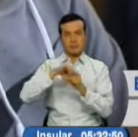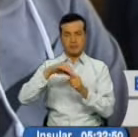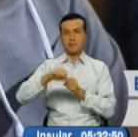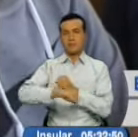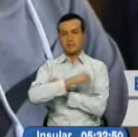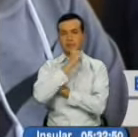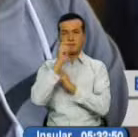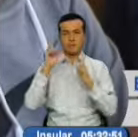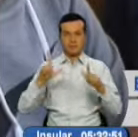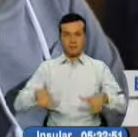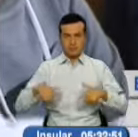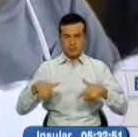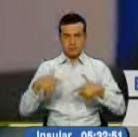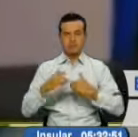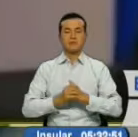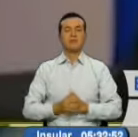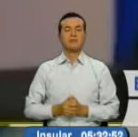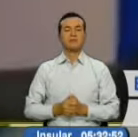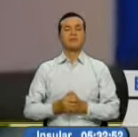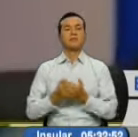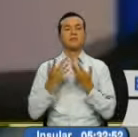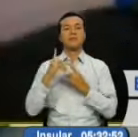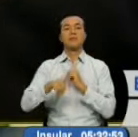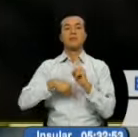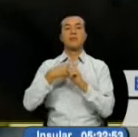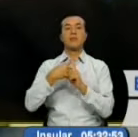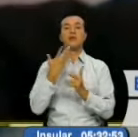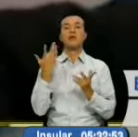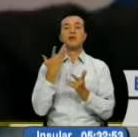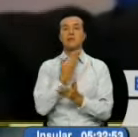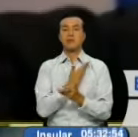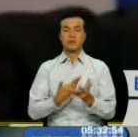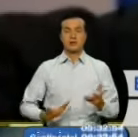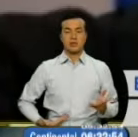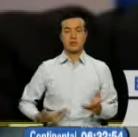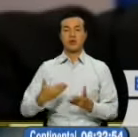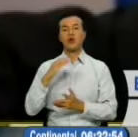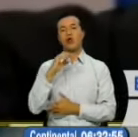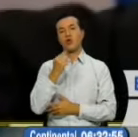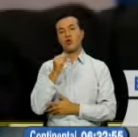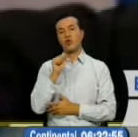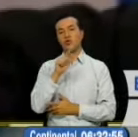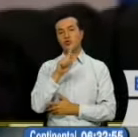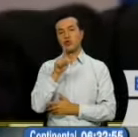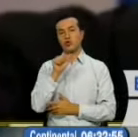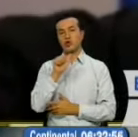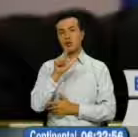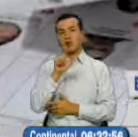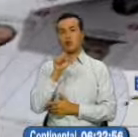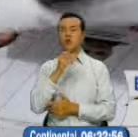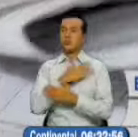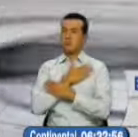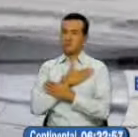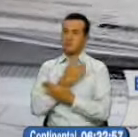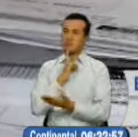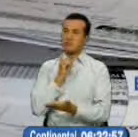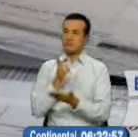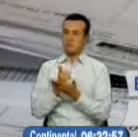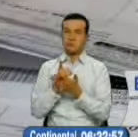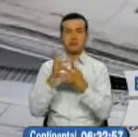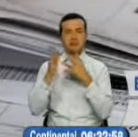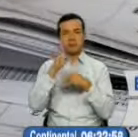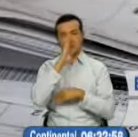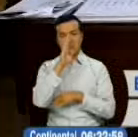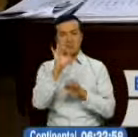las acciones electorales posteriores. A él se suma el jefe de gabinete, Gonzalo Conque, en nombre del secretario Luis Almagro, quien destacó la